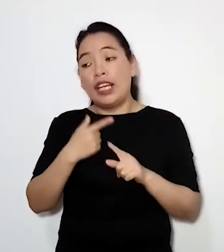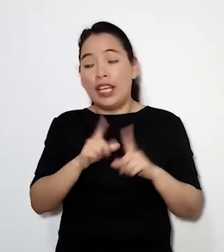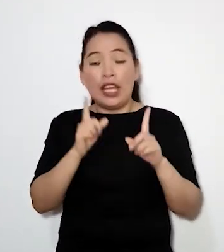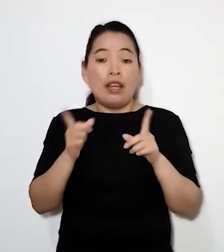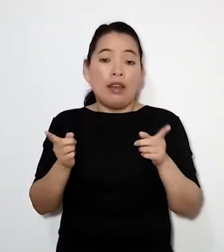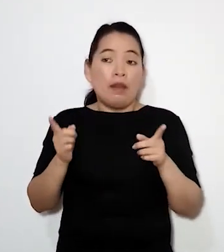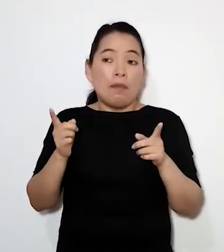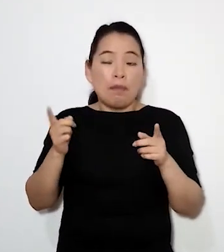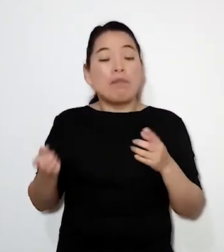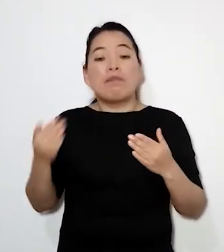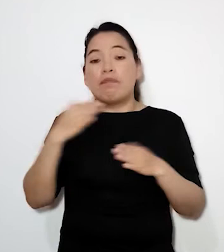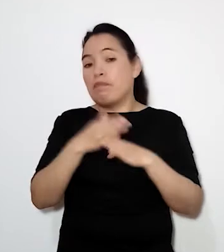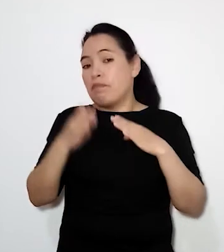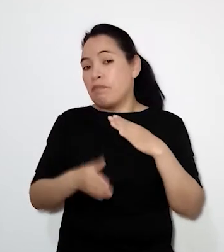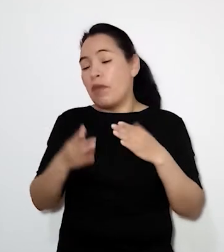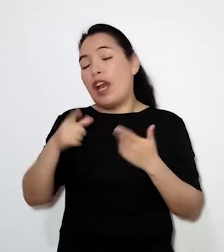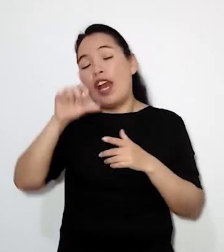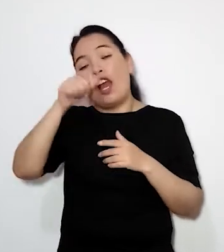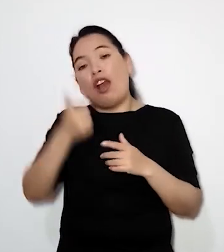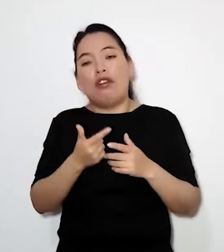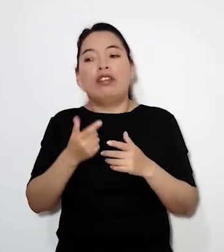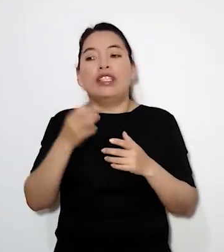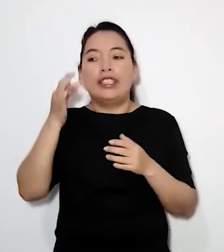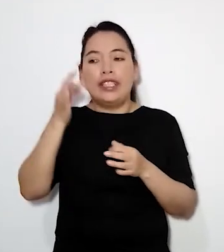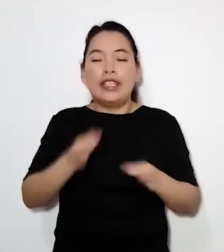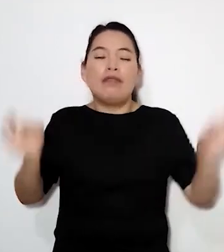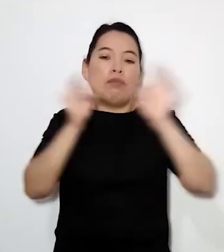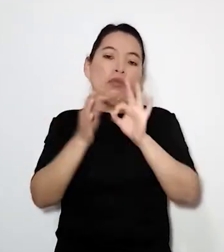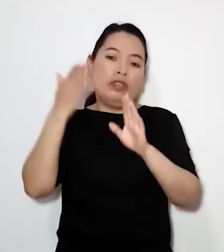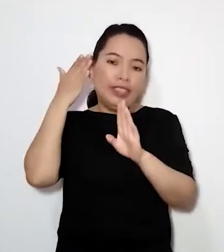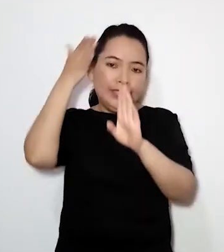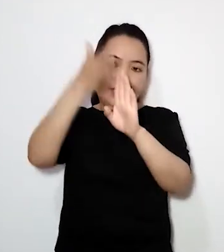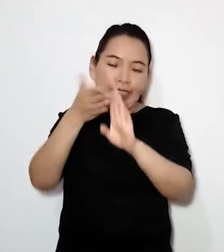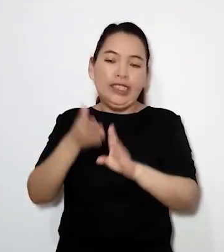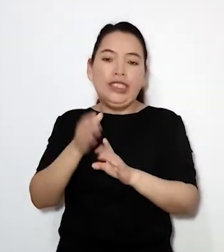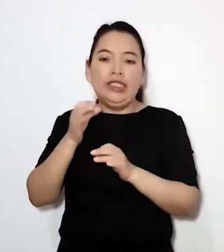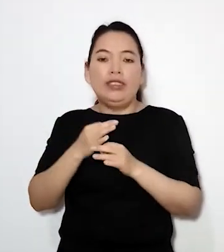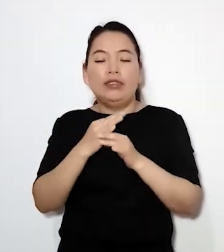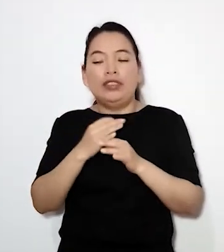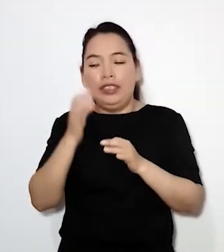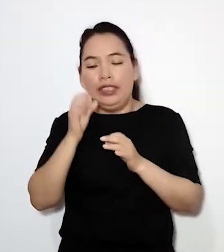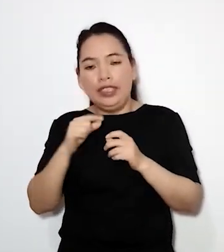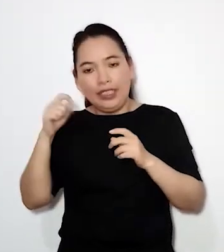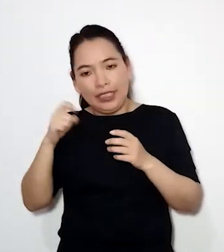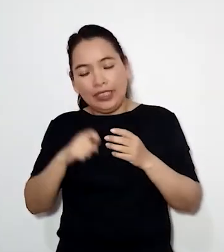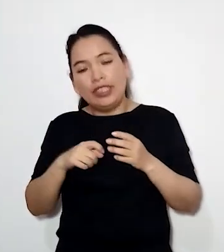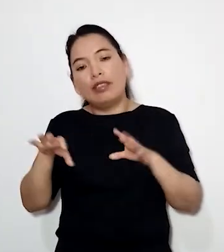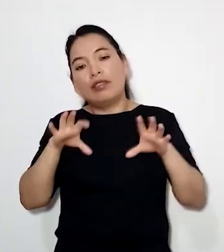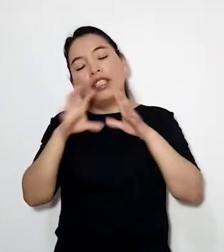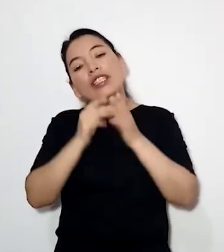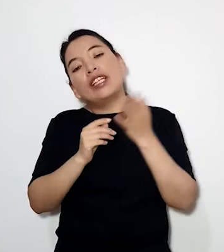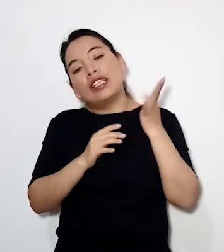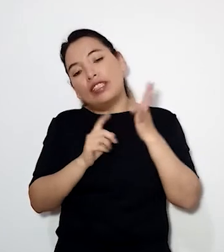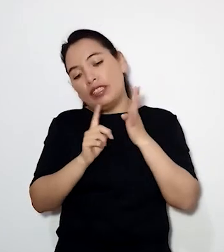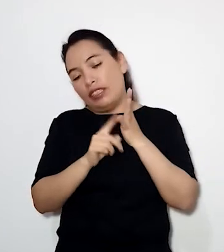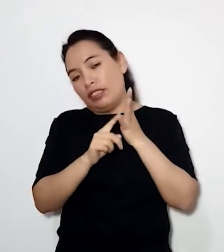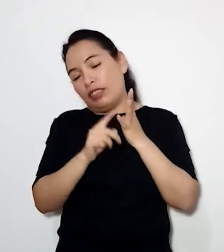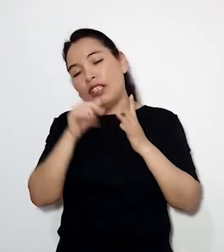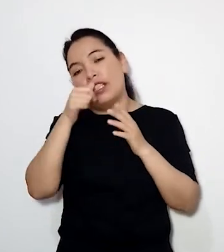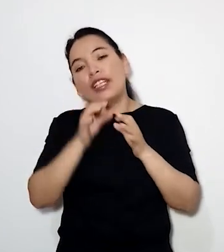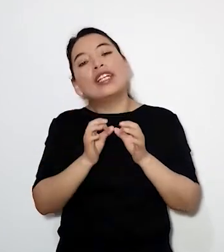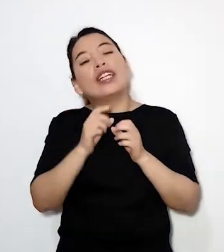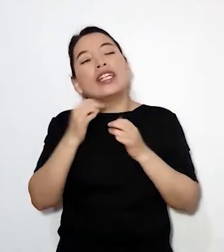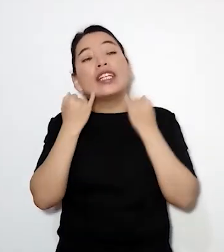que tiene mucho que ver con un tema que Clade trabaja hace mucho y que también surge del informe es cómo garantizar